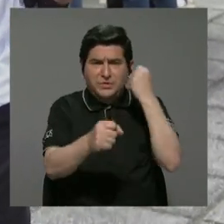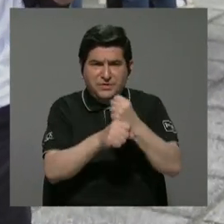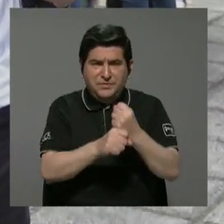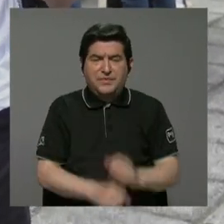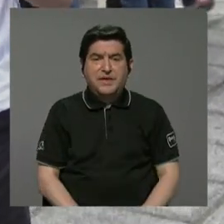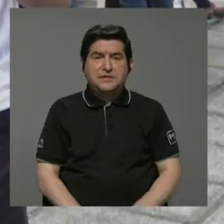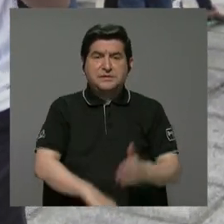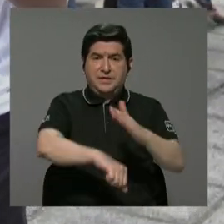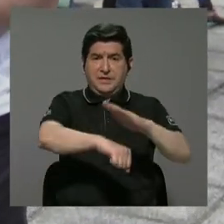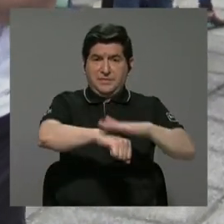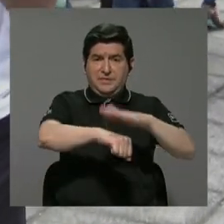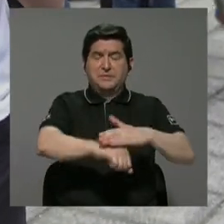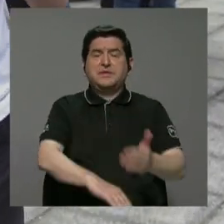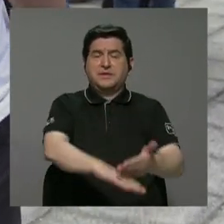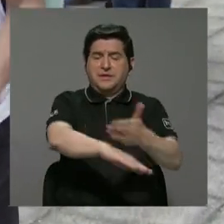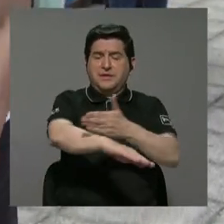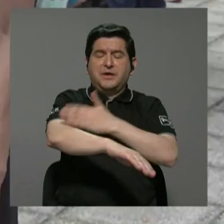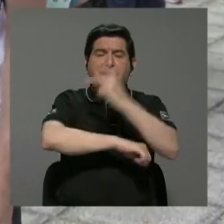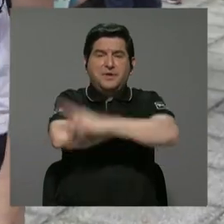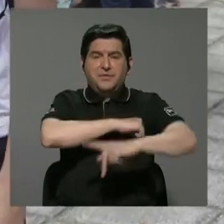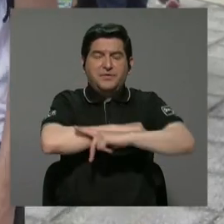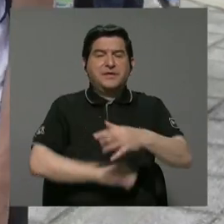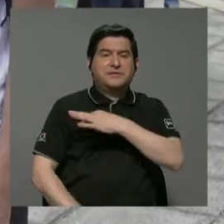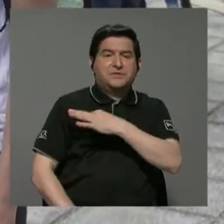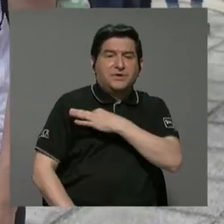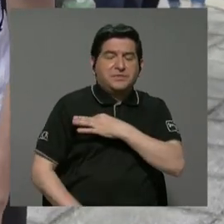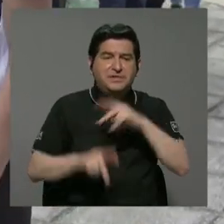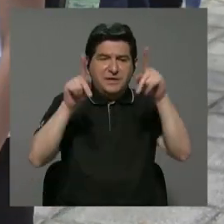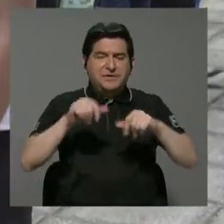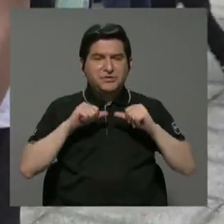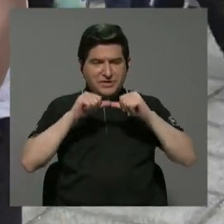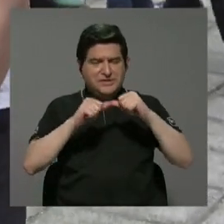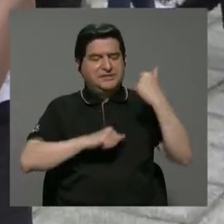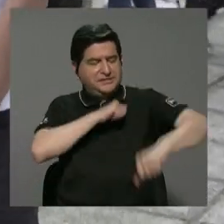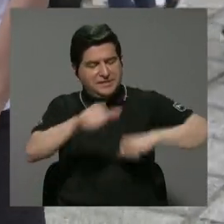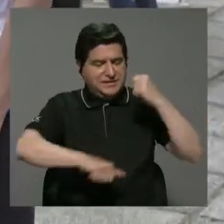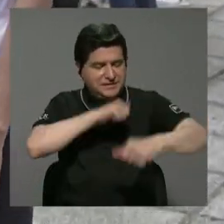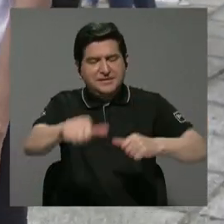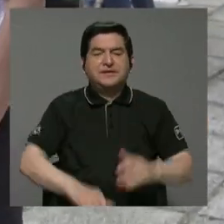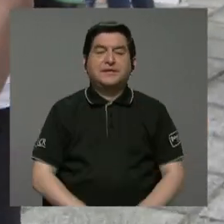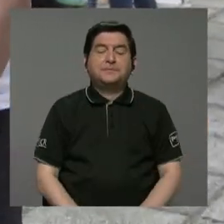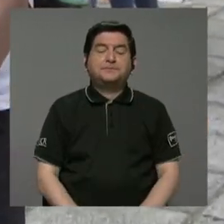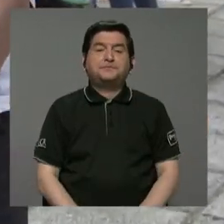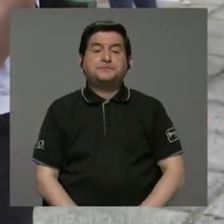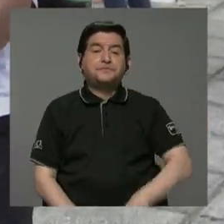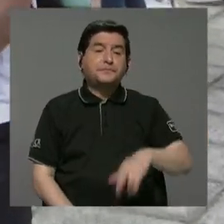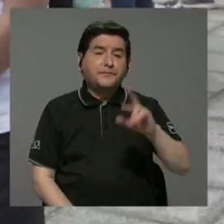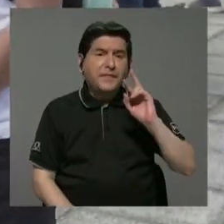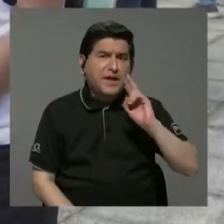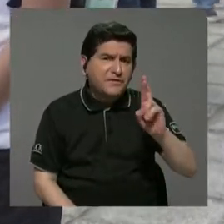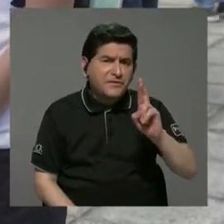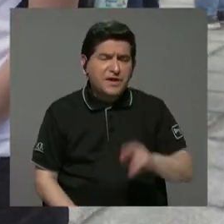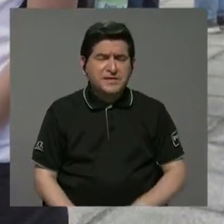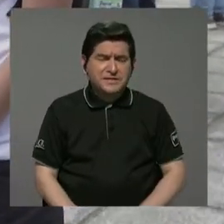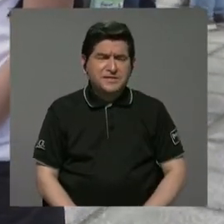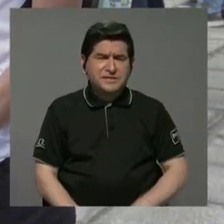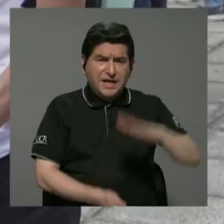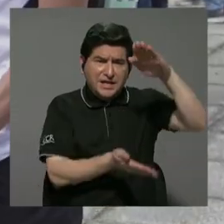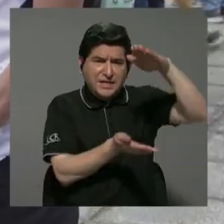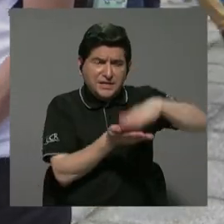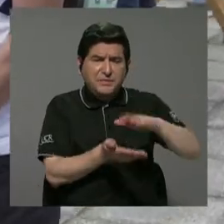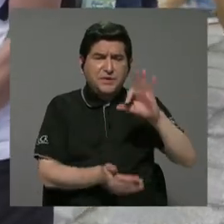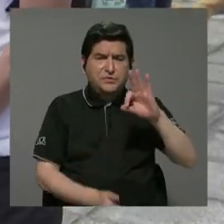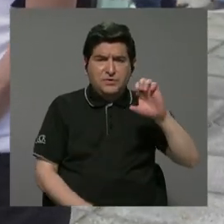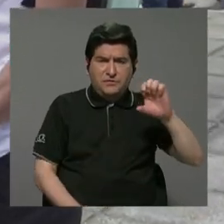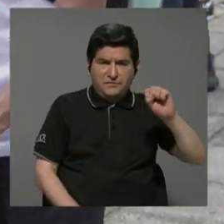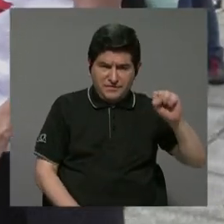que han hecho grande este país. Así que una invitación a todas las personas a seguirse uniendo a esta lucha. Y Rachel, el recorte al FES, ¿verdad?